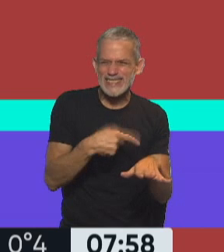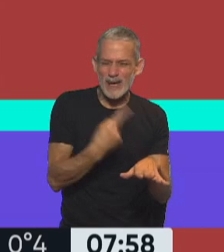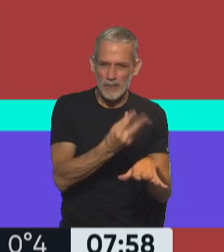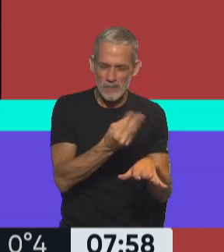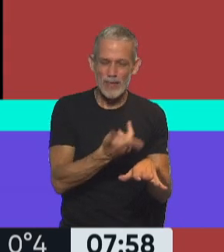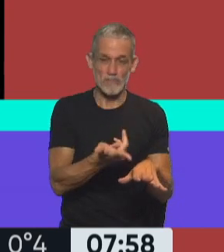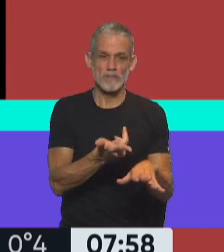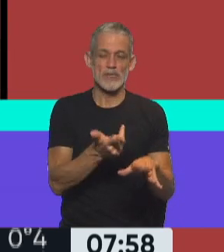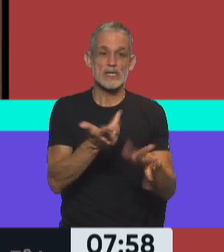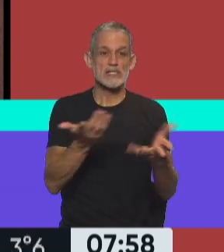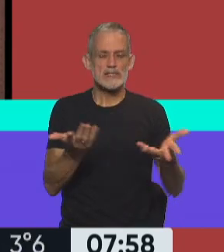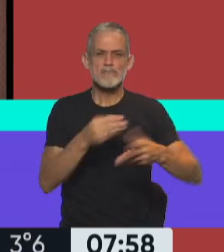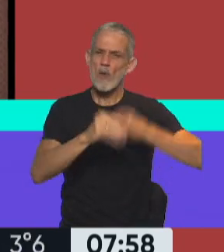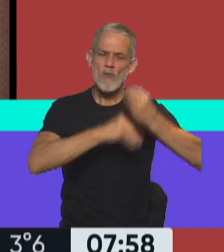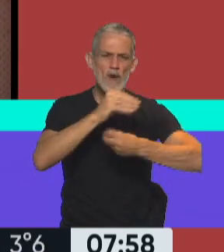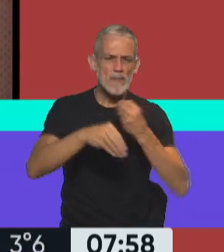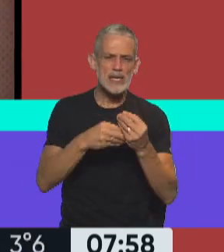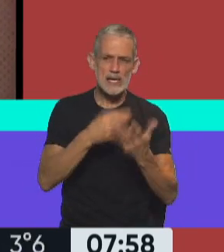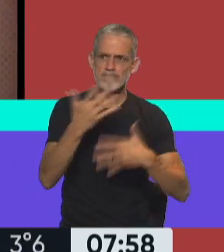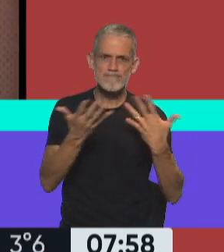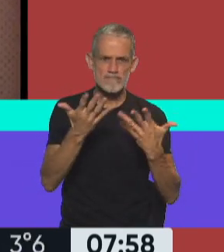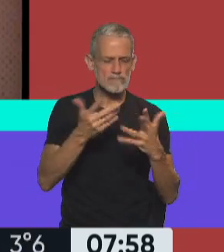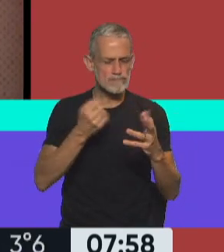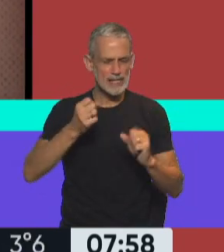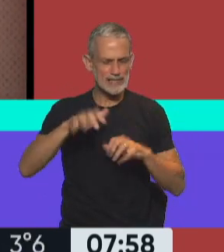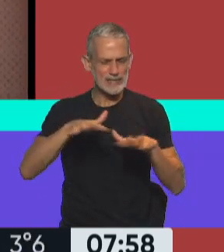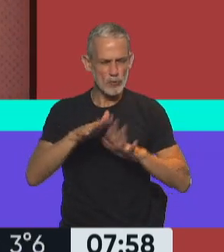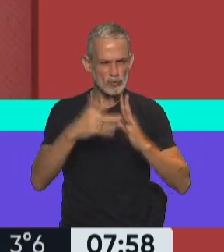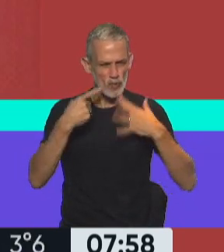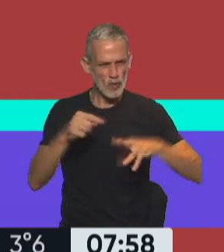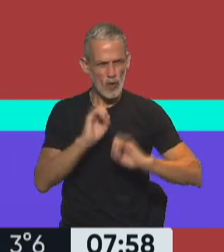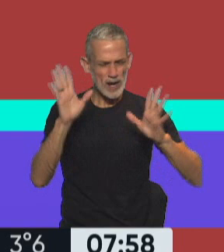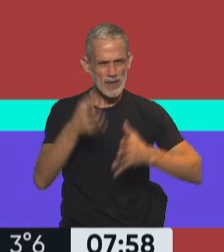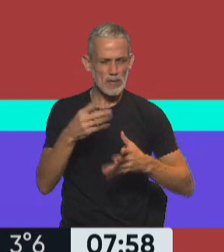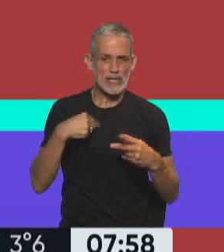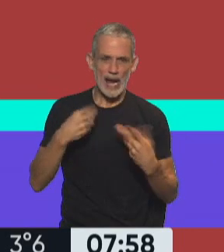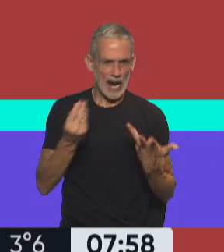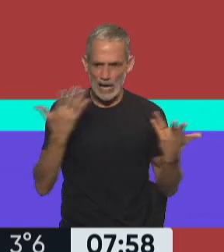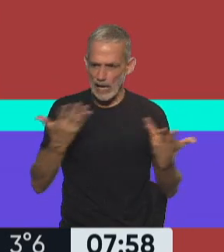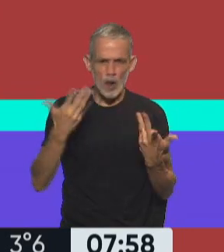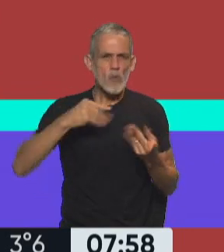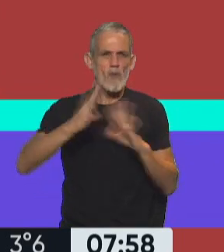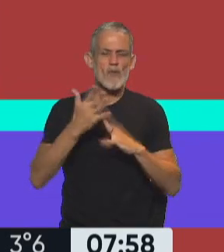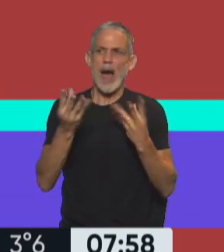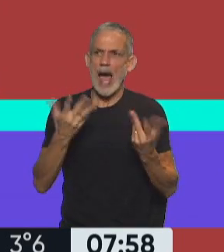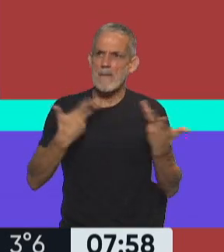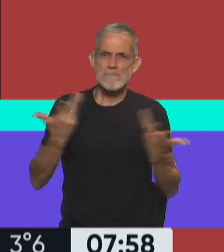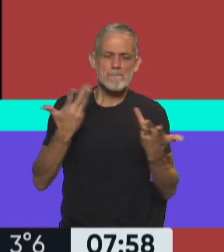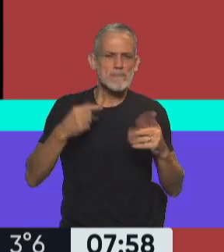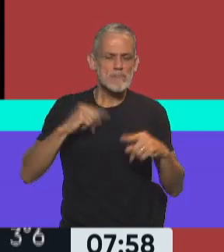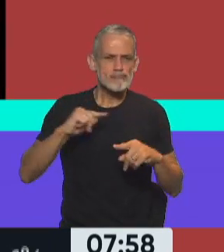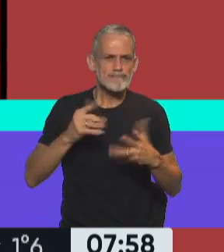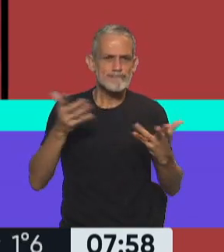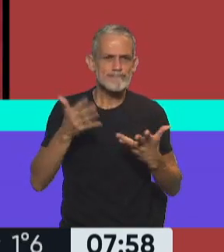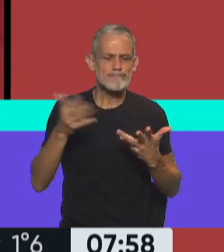parte, están hablando toda la familia. Imagínate la situación, la desesperación. No sabes qué hacer, no sabes de qué manera colaborar y a veces